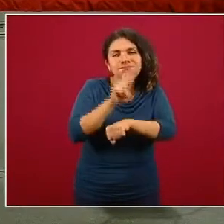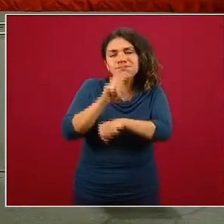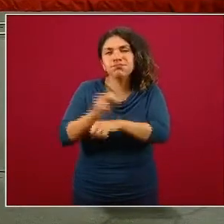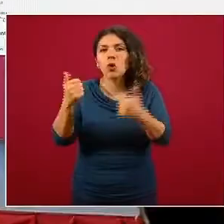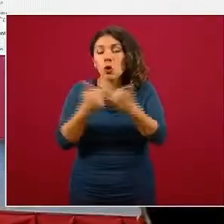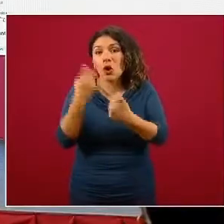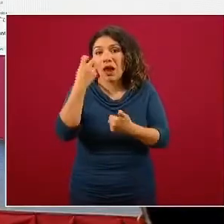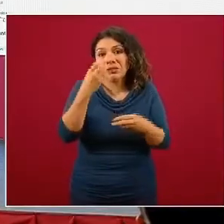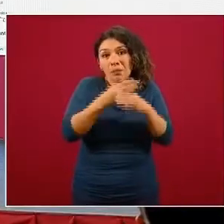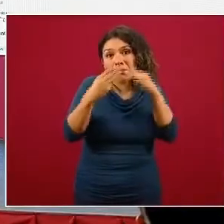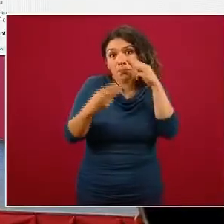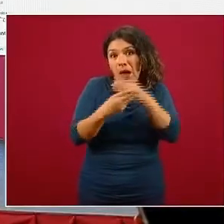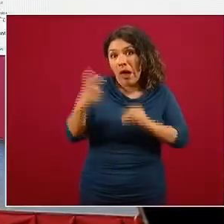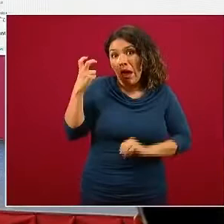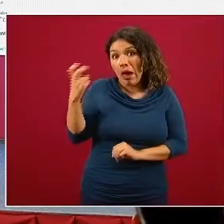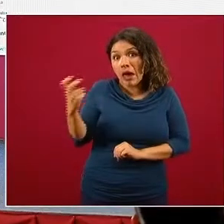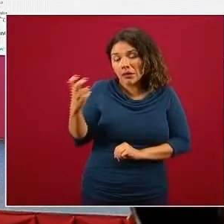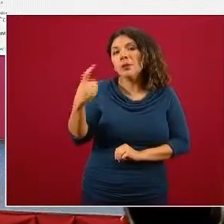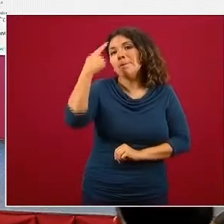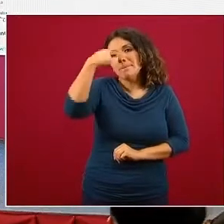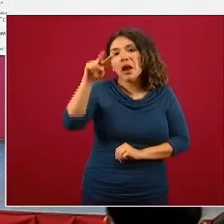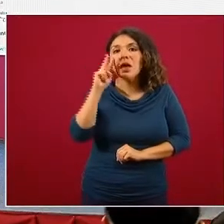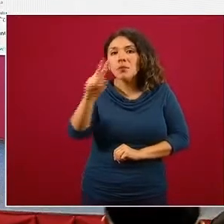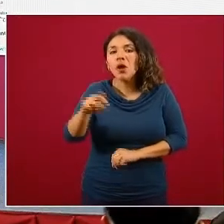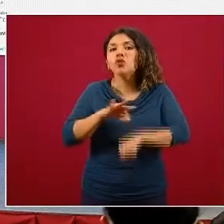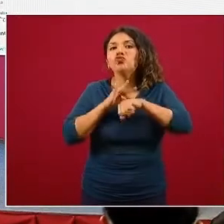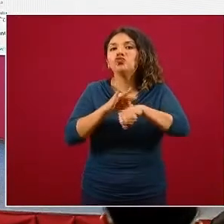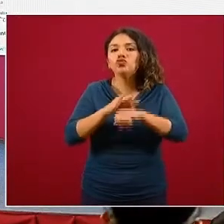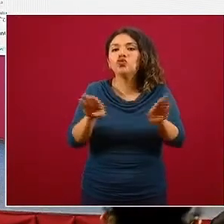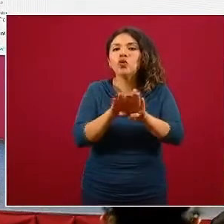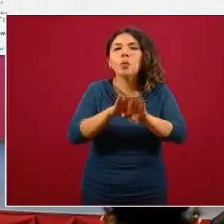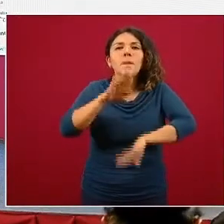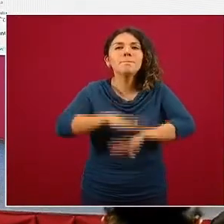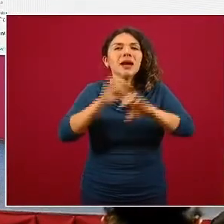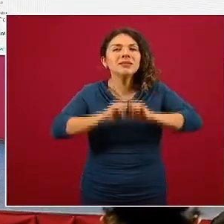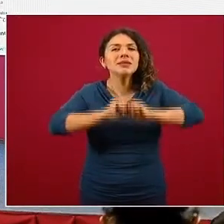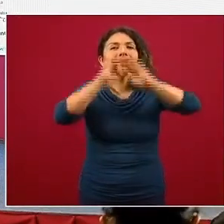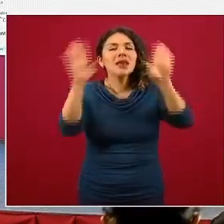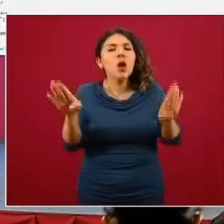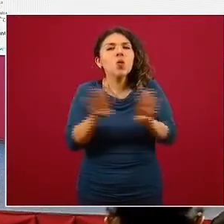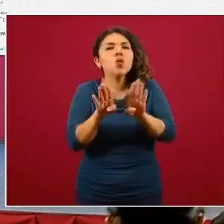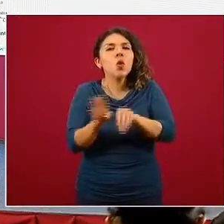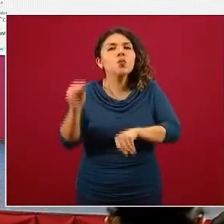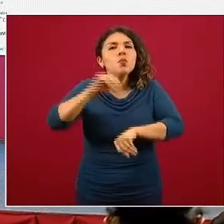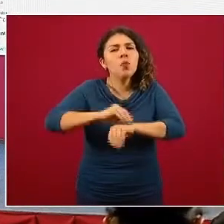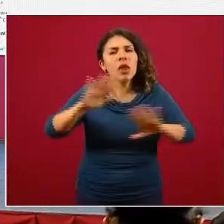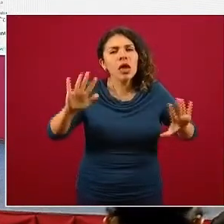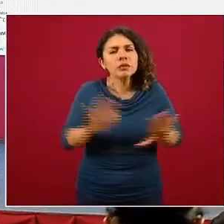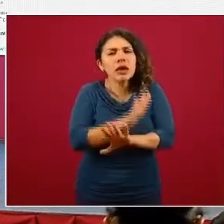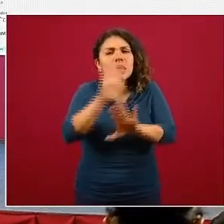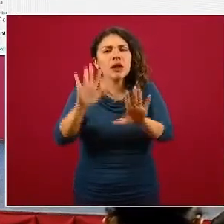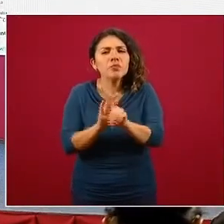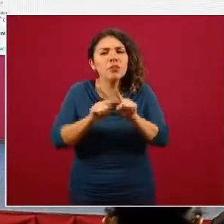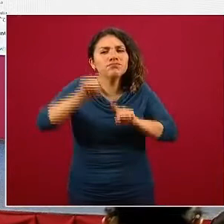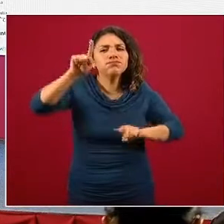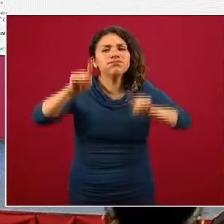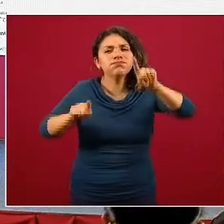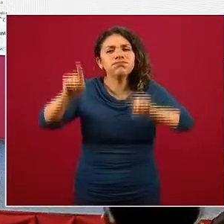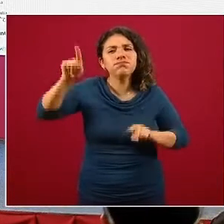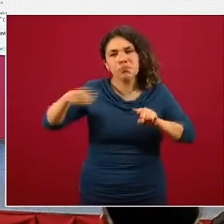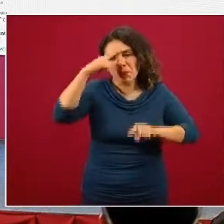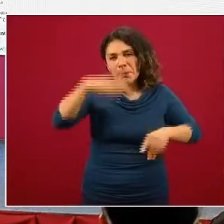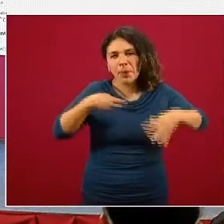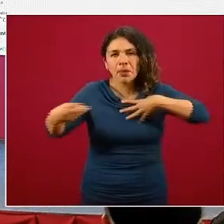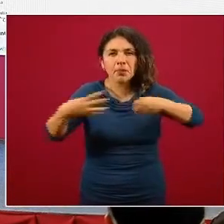este tipo de herramientas que nos permiten visualizar de manera más clara los comportamientos de la epidemia en